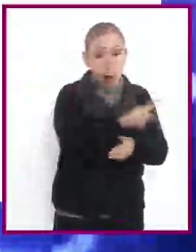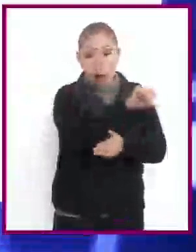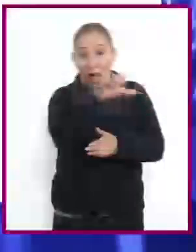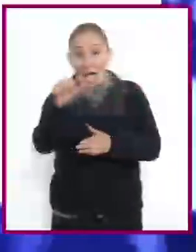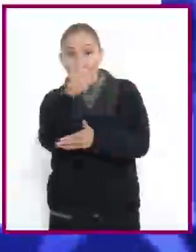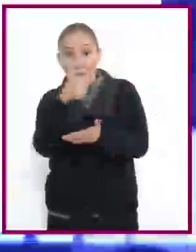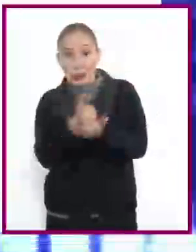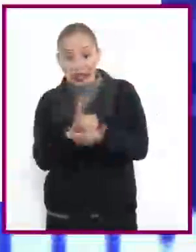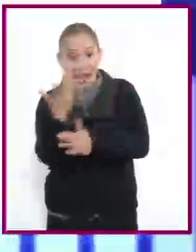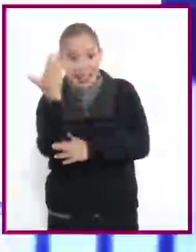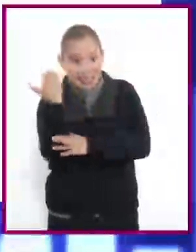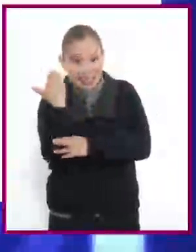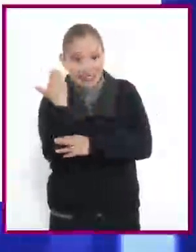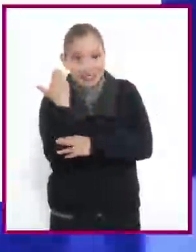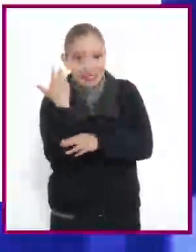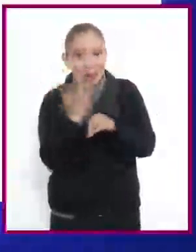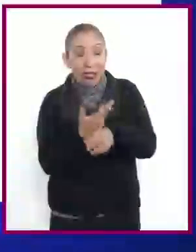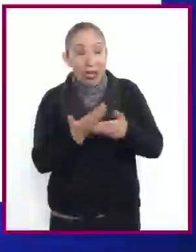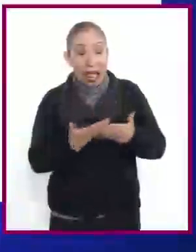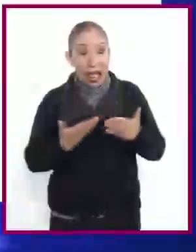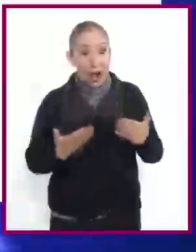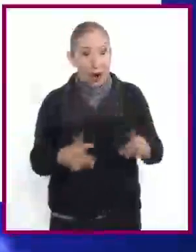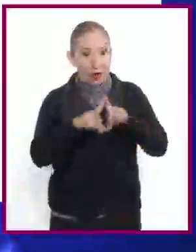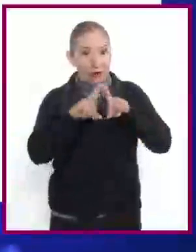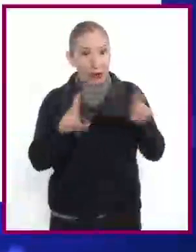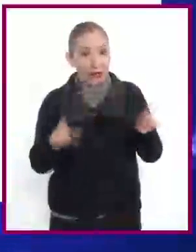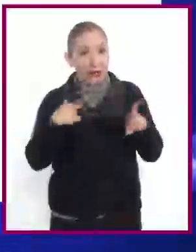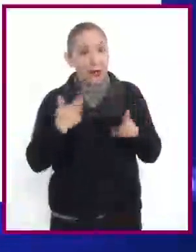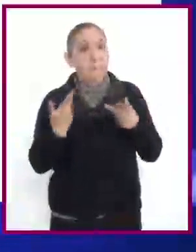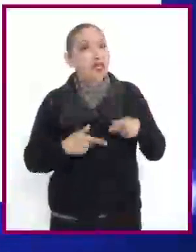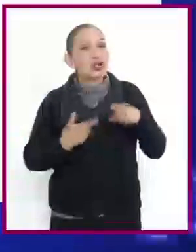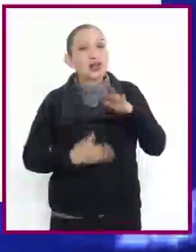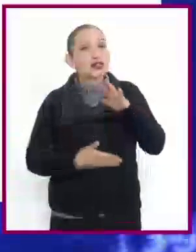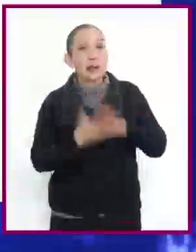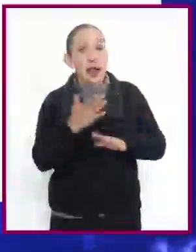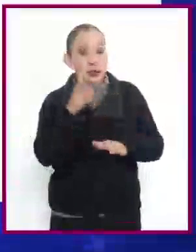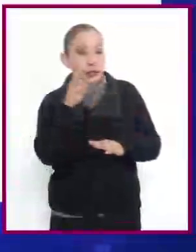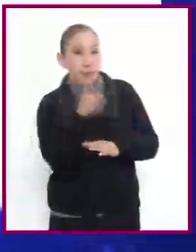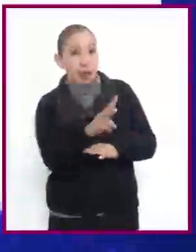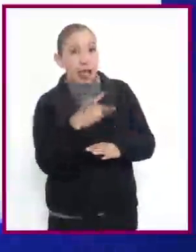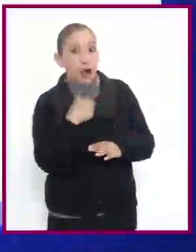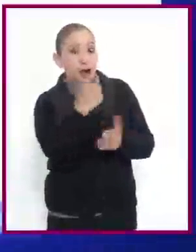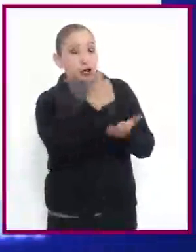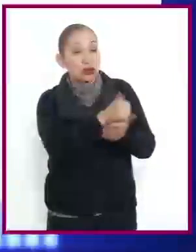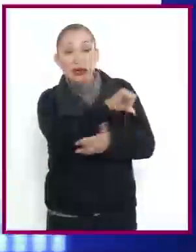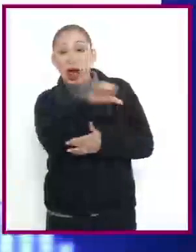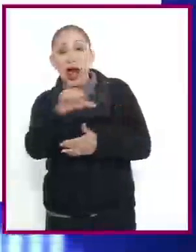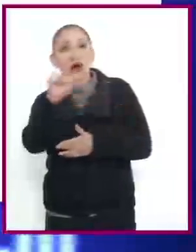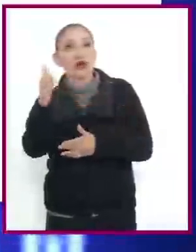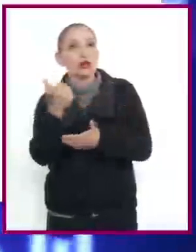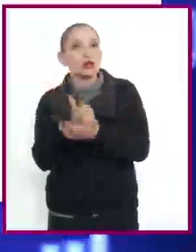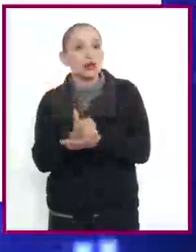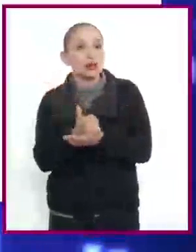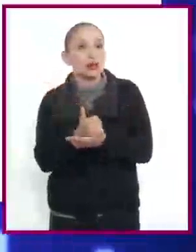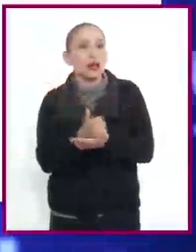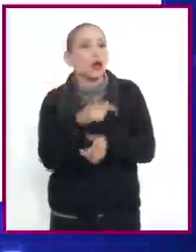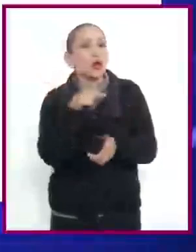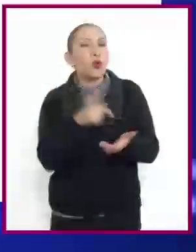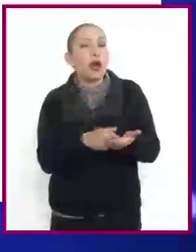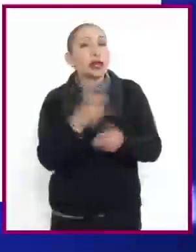otra entidad, seguido de Baja California y Baja California Sur. Hace algunas décadas, la migración interna se